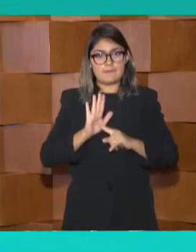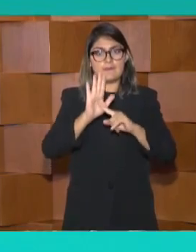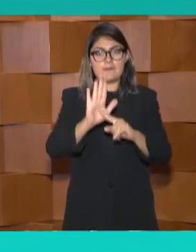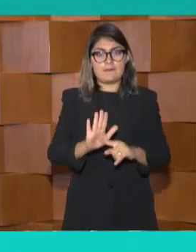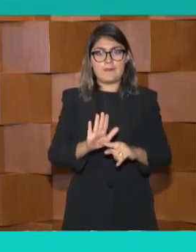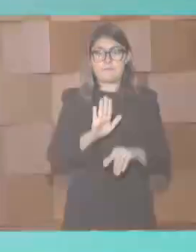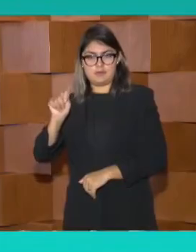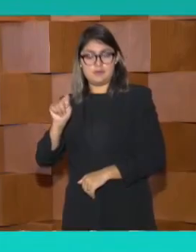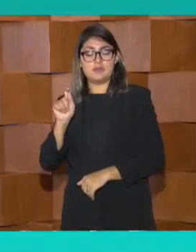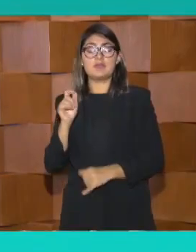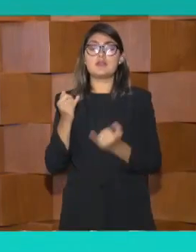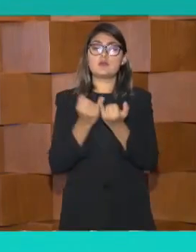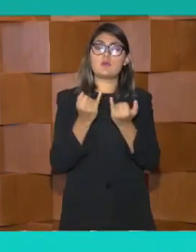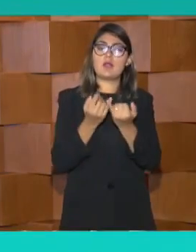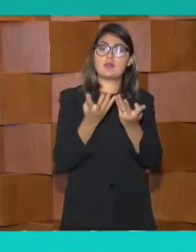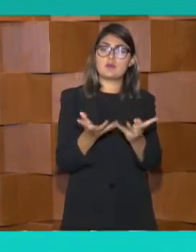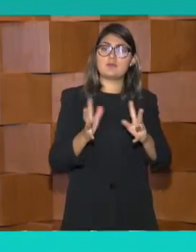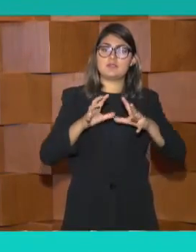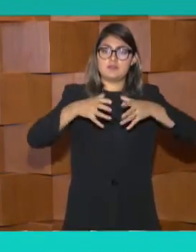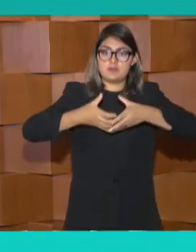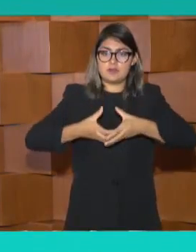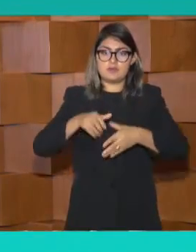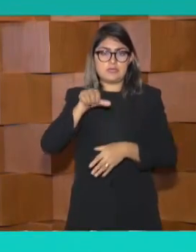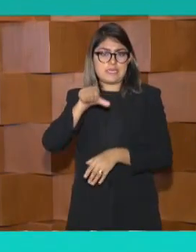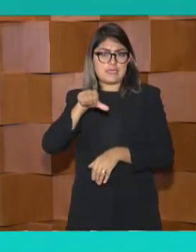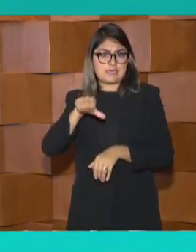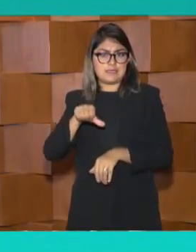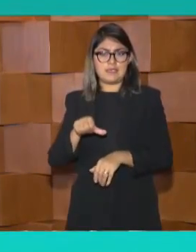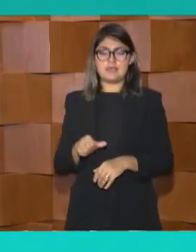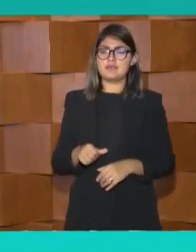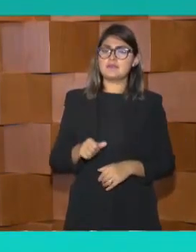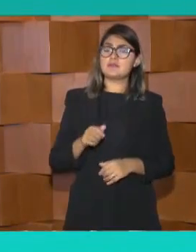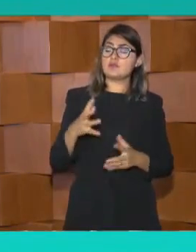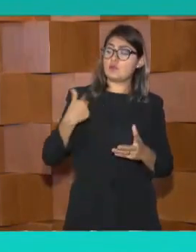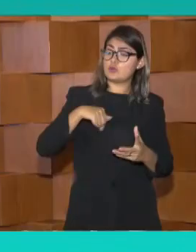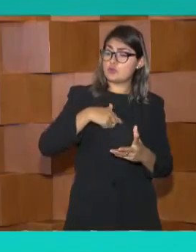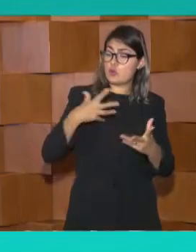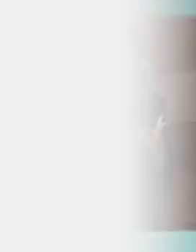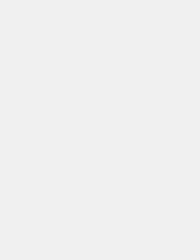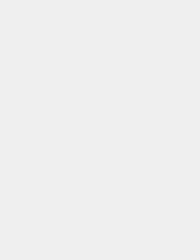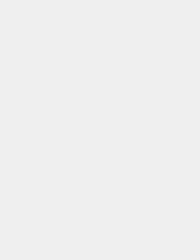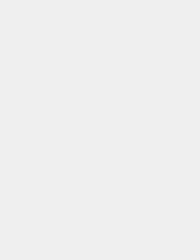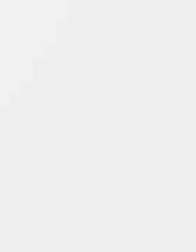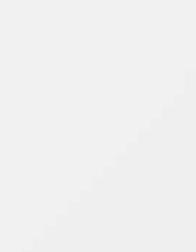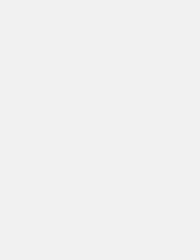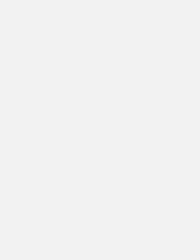altas prioridades. Entre nosotros, juntos podremos hacer que la transparencia llegue a todos lados.